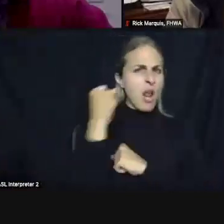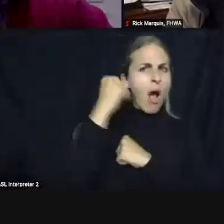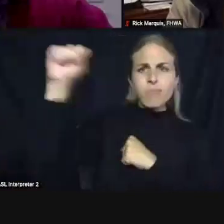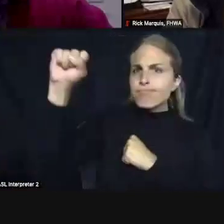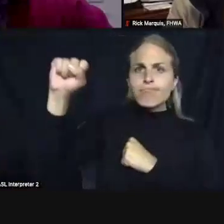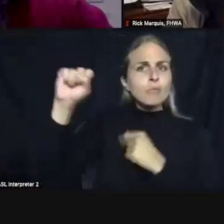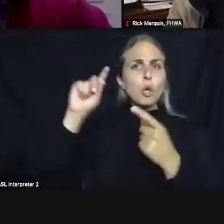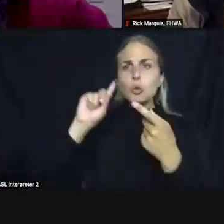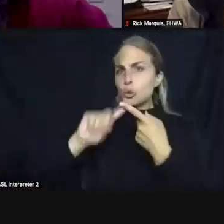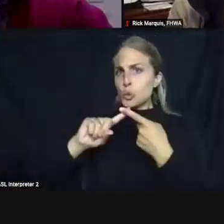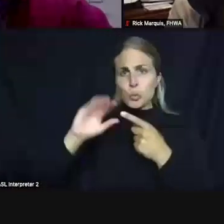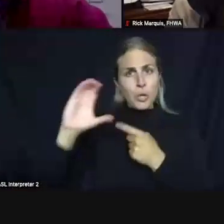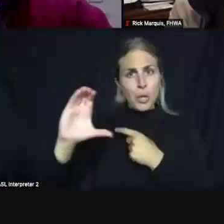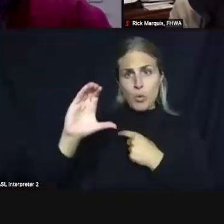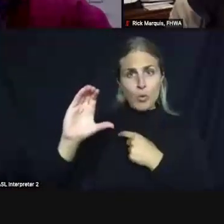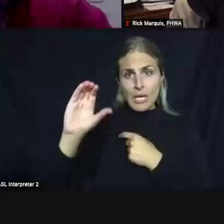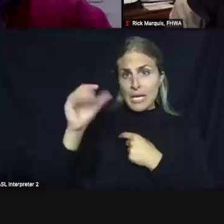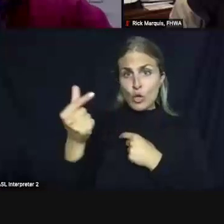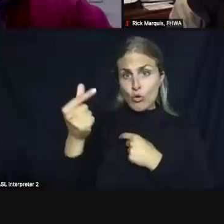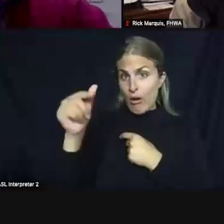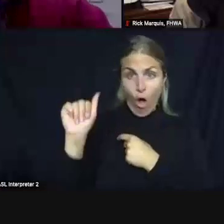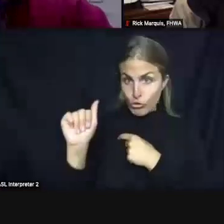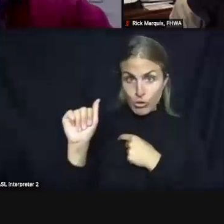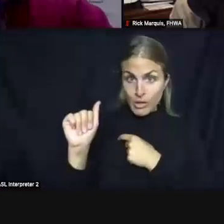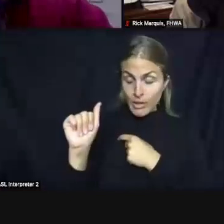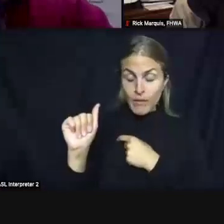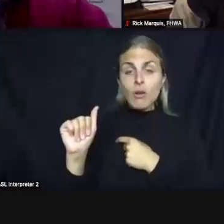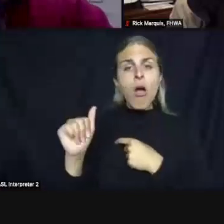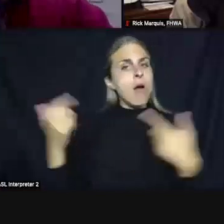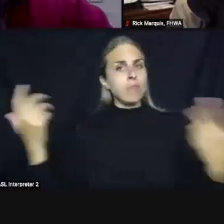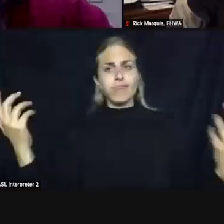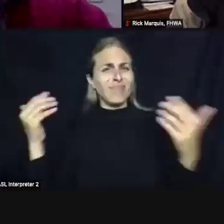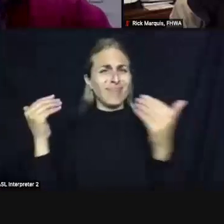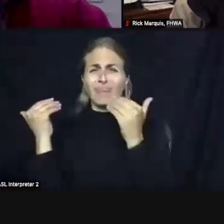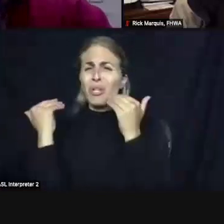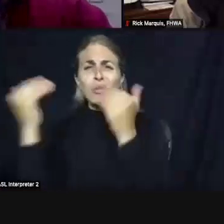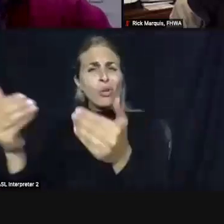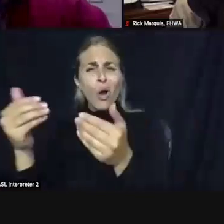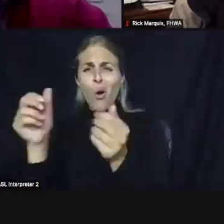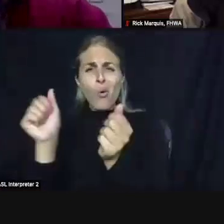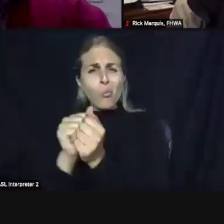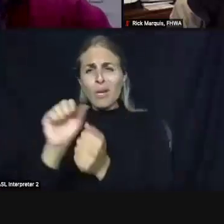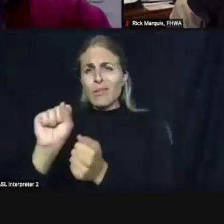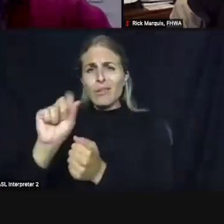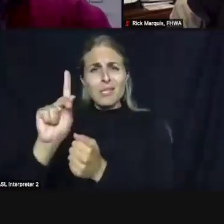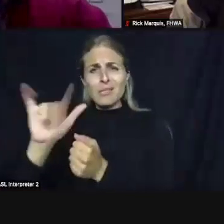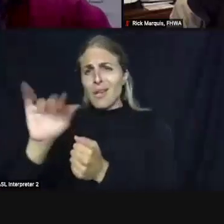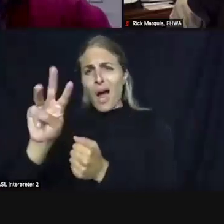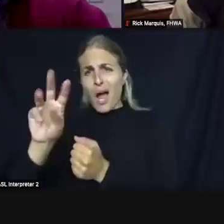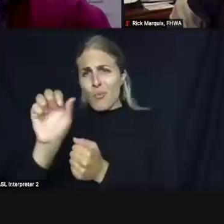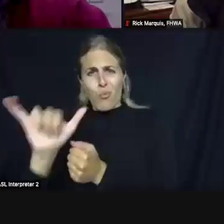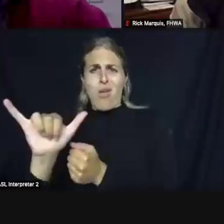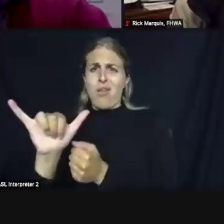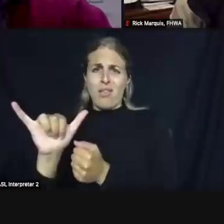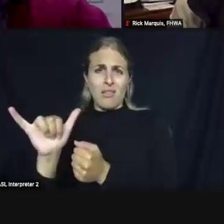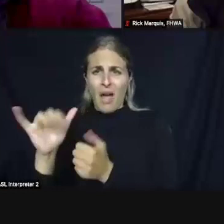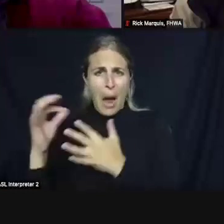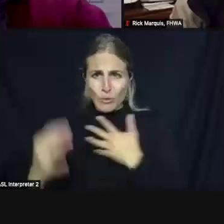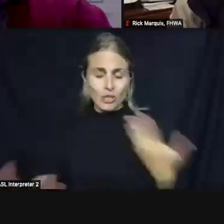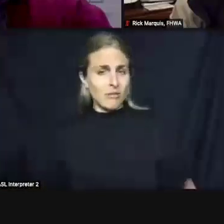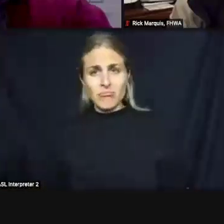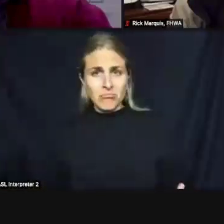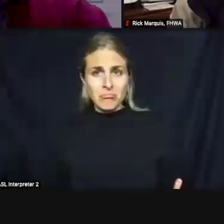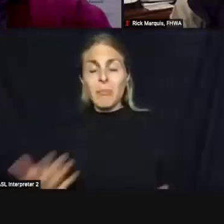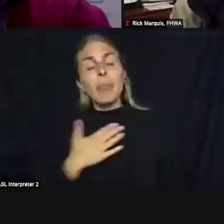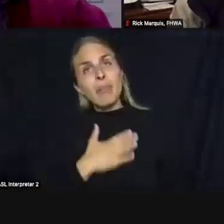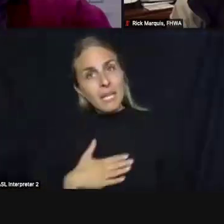Si existe tanta oposición de la comunidad a la red comunitaria, entonces,